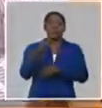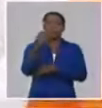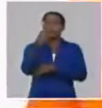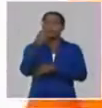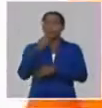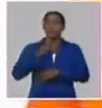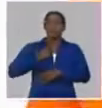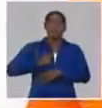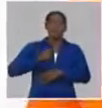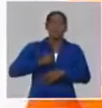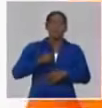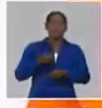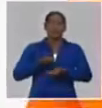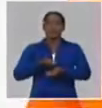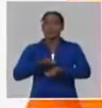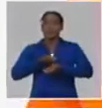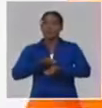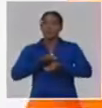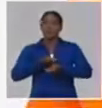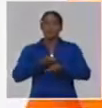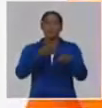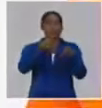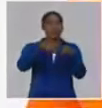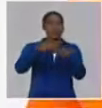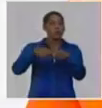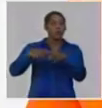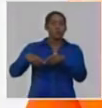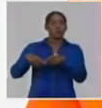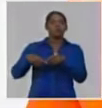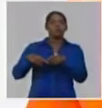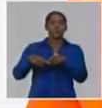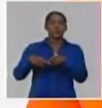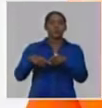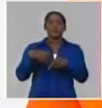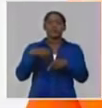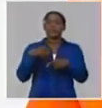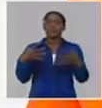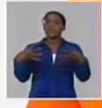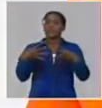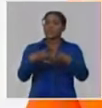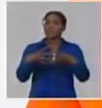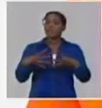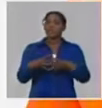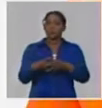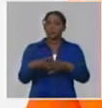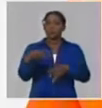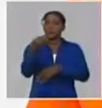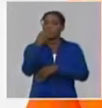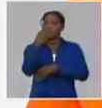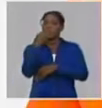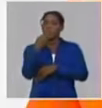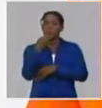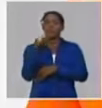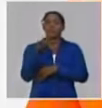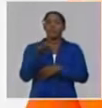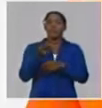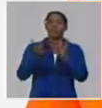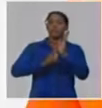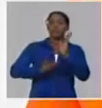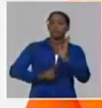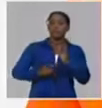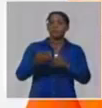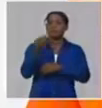aseo, higiene, los insumos y materias primas asociados a los alimentos y al aseo, ferretería,